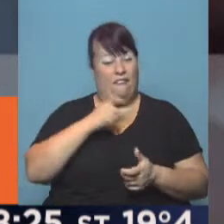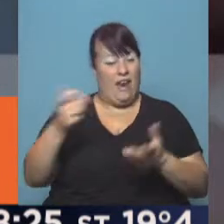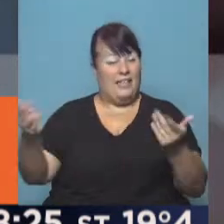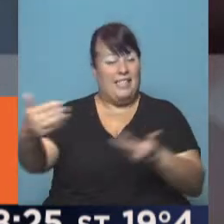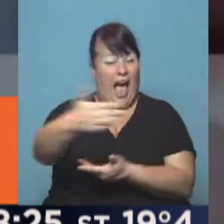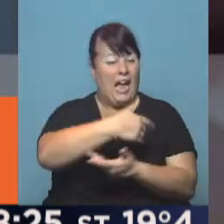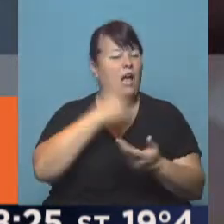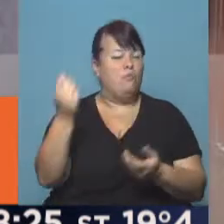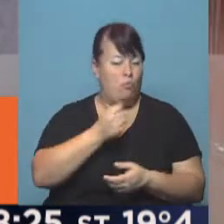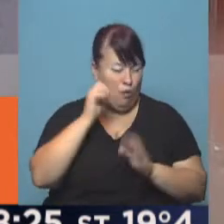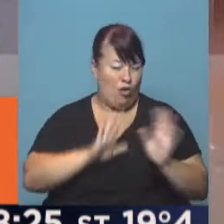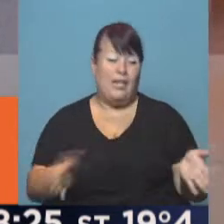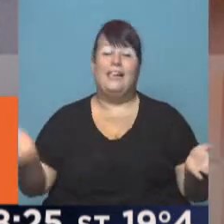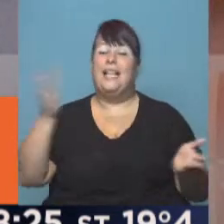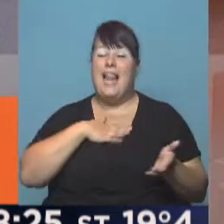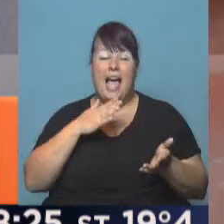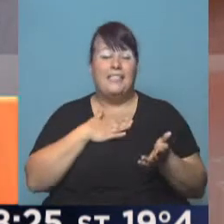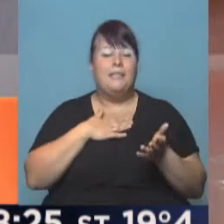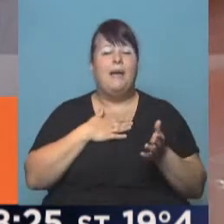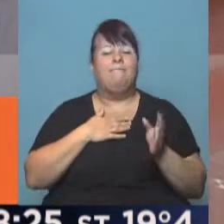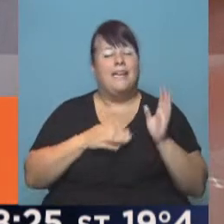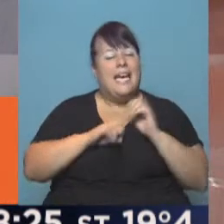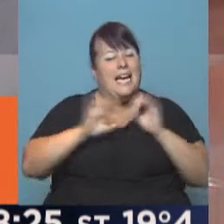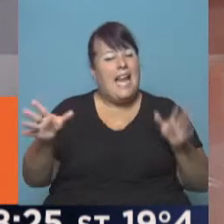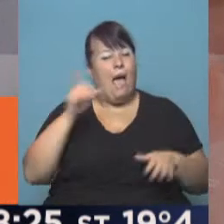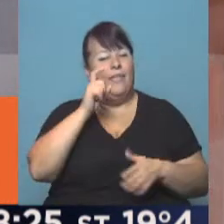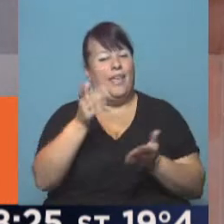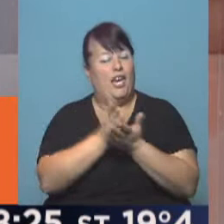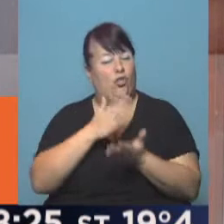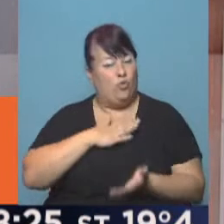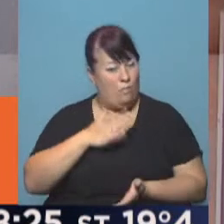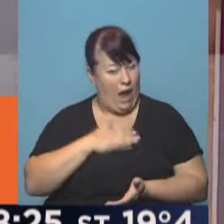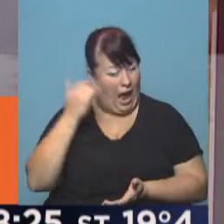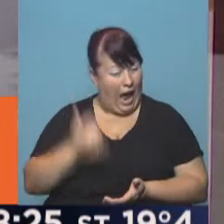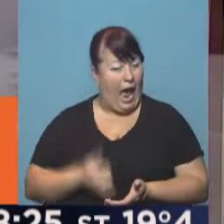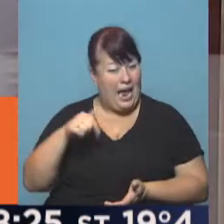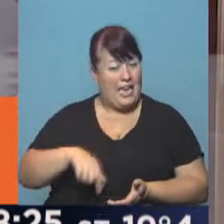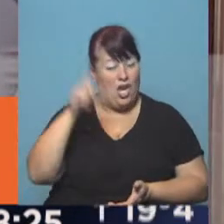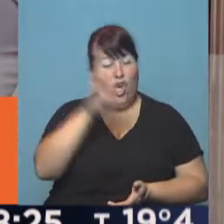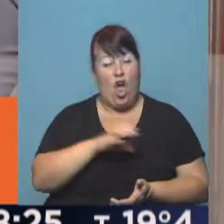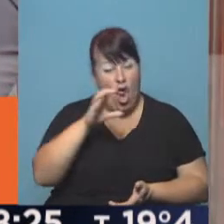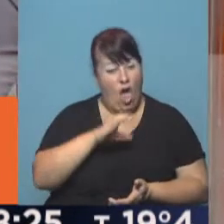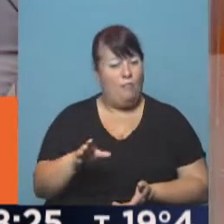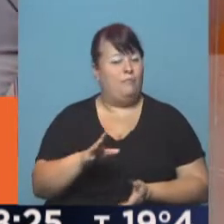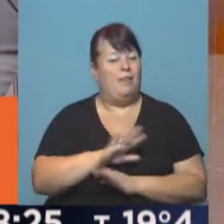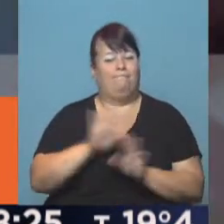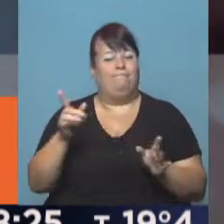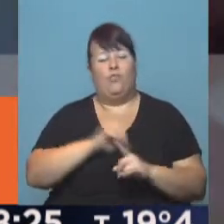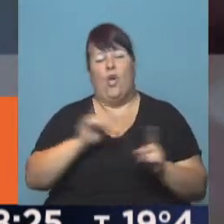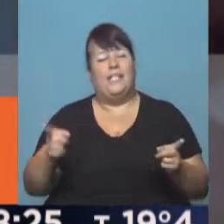paso importante. Lamentablemente las graves violaciones a los derechos humanos que ocurren hoy día en Colombia no se dan en